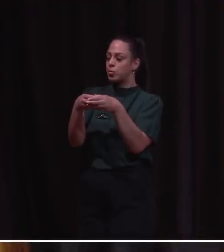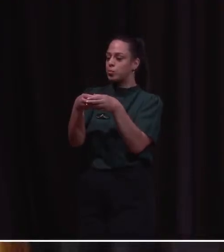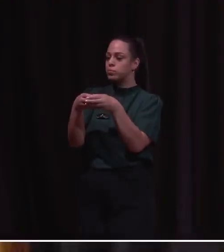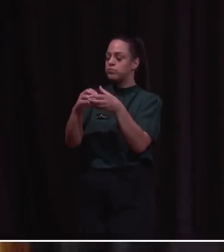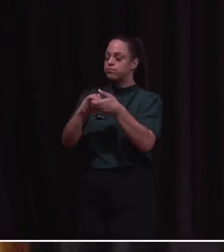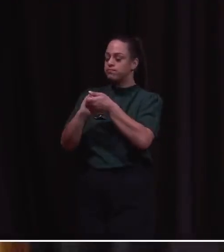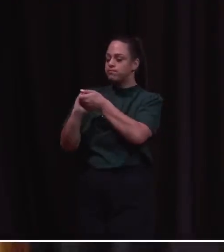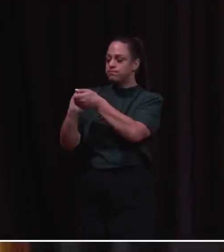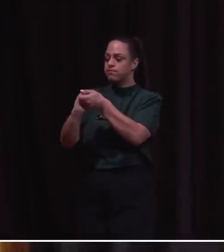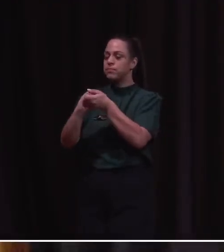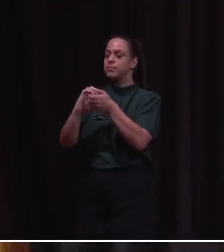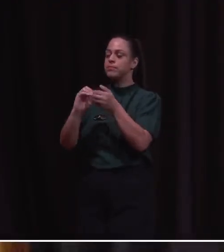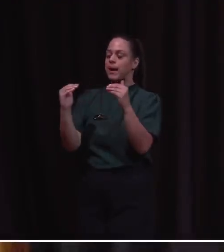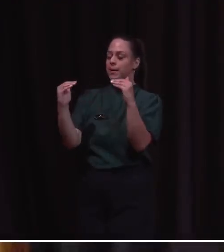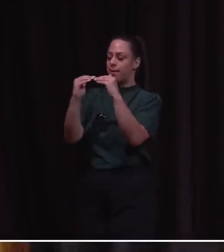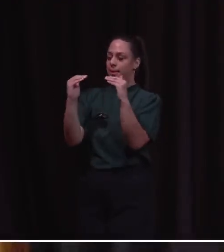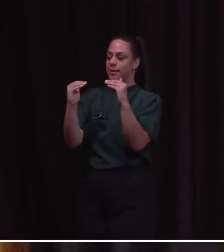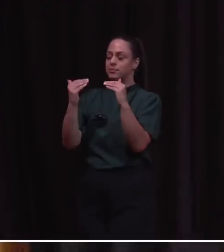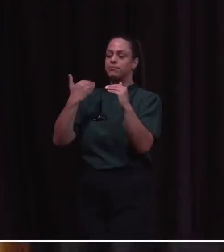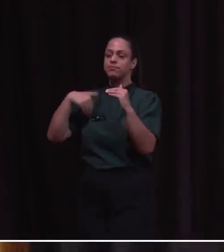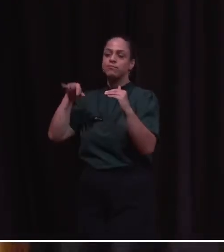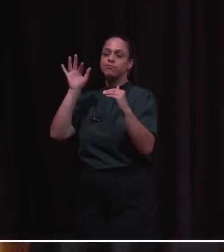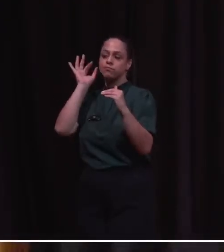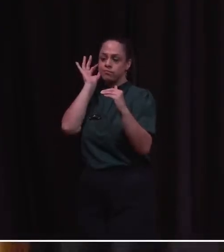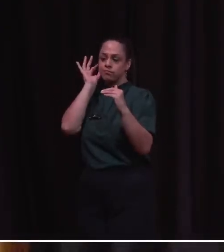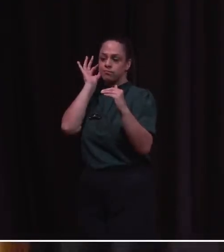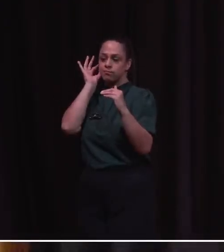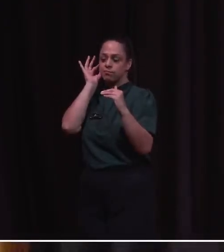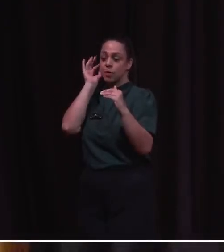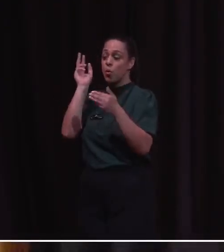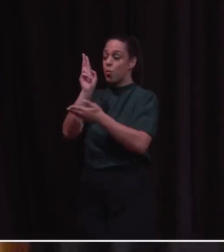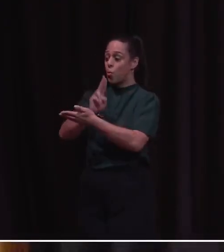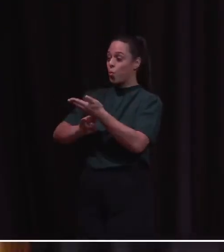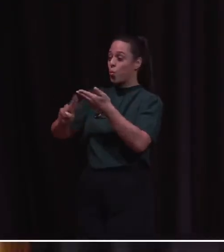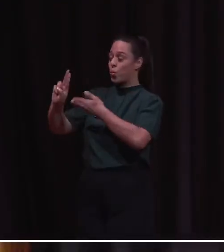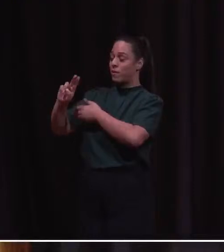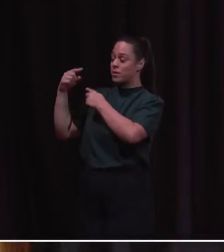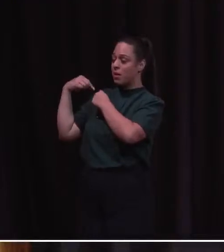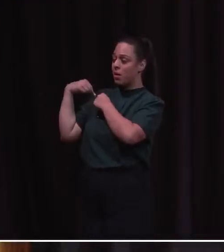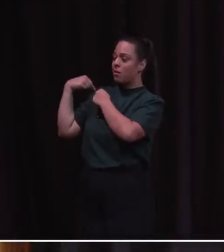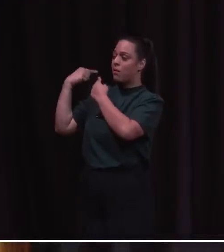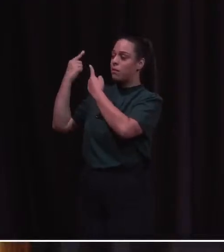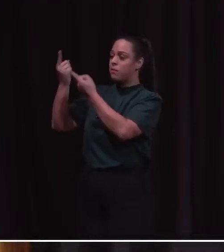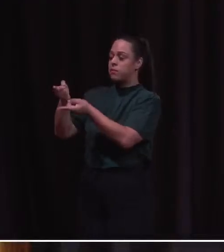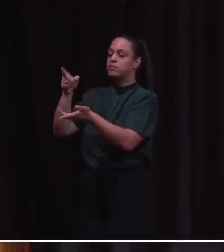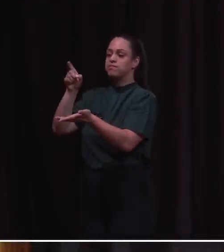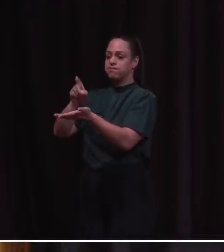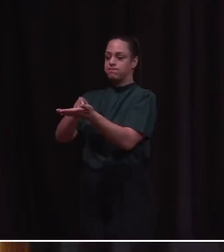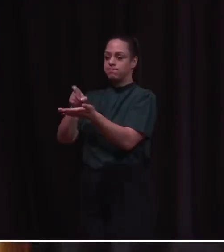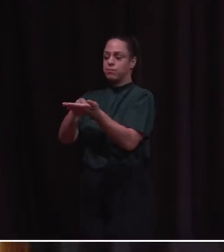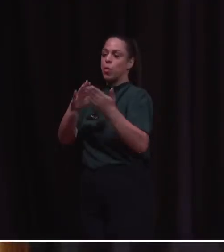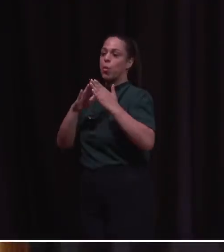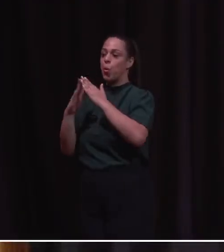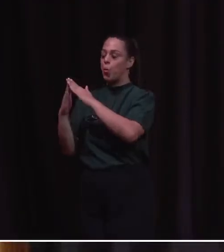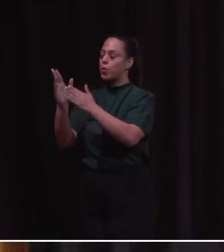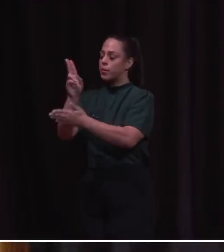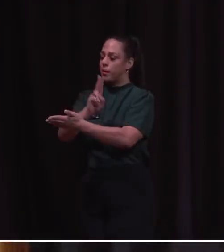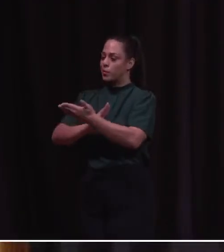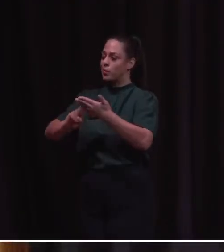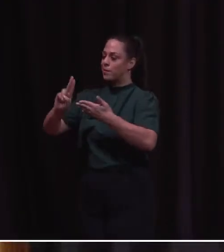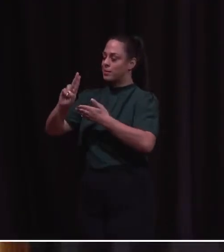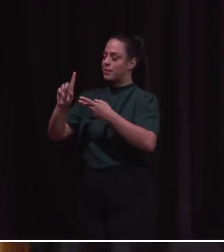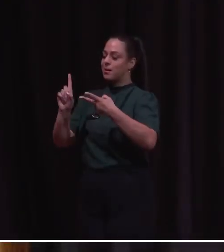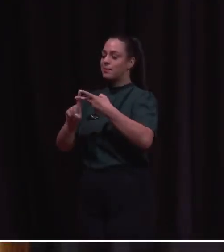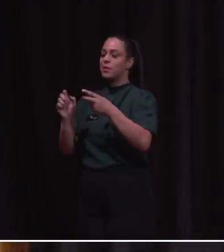Género, una deuda de la universidad con la comunidad universitaria y con el